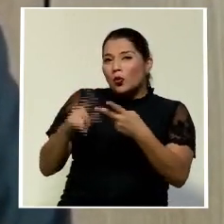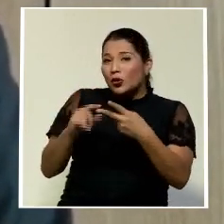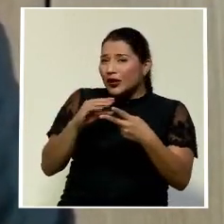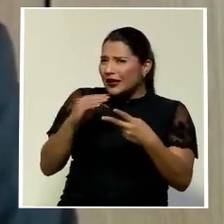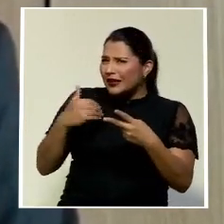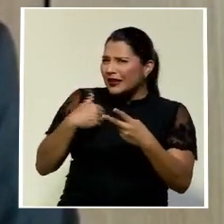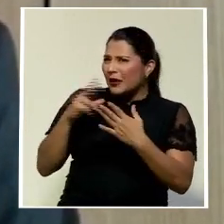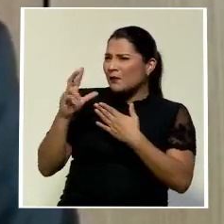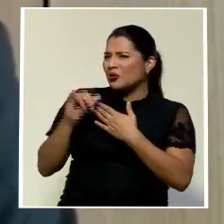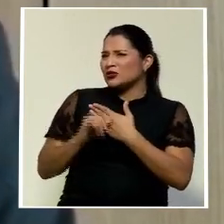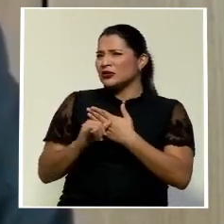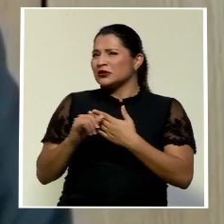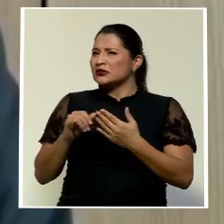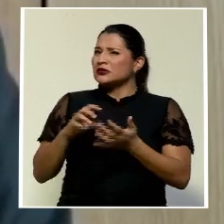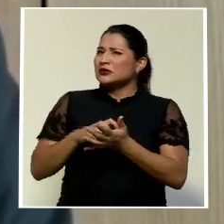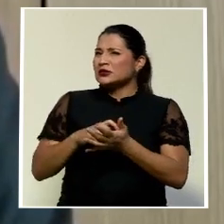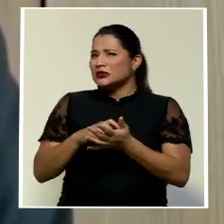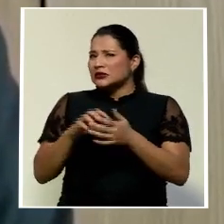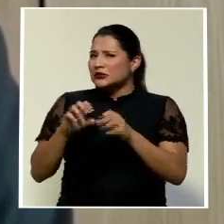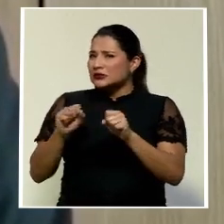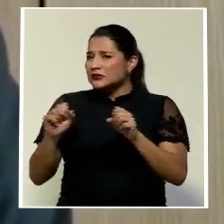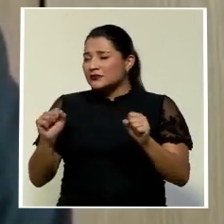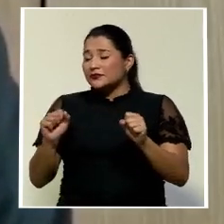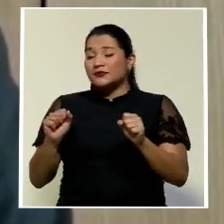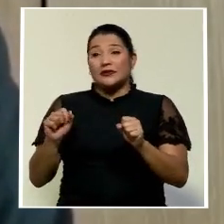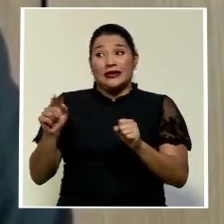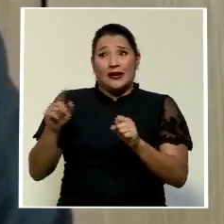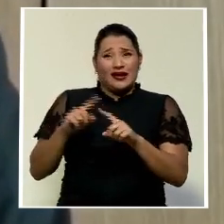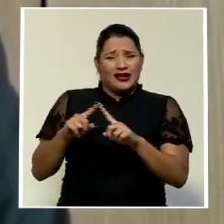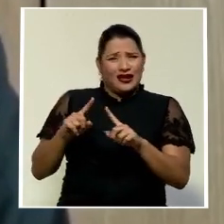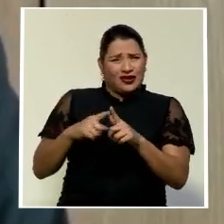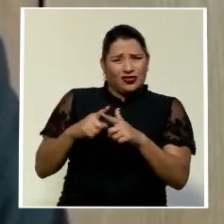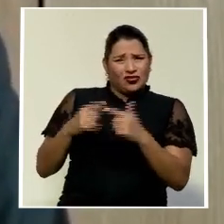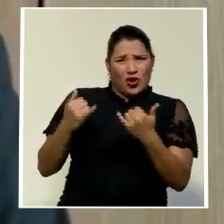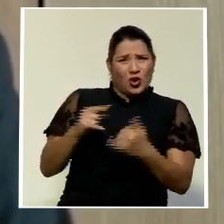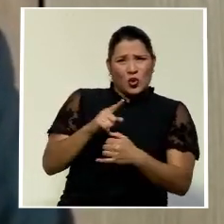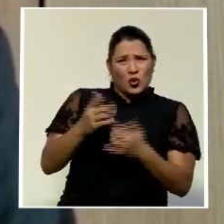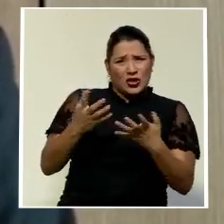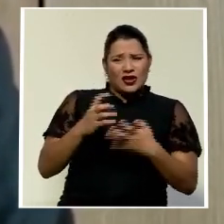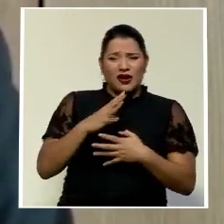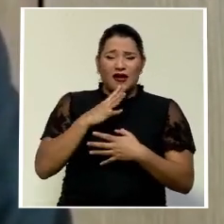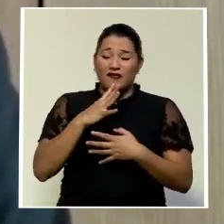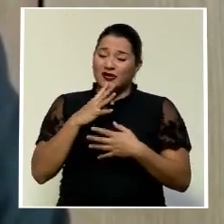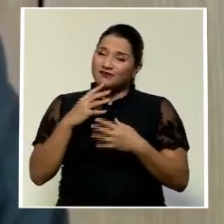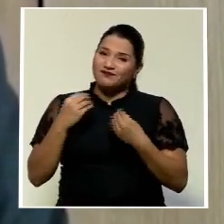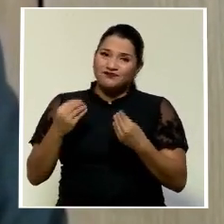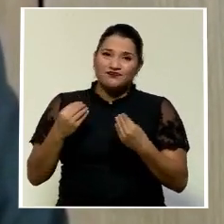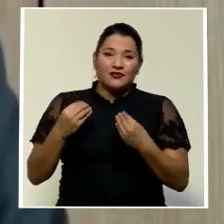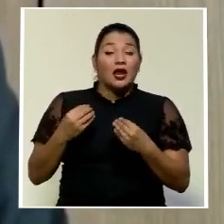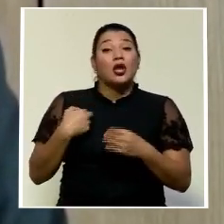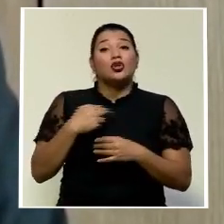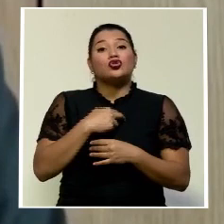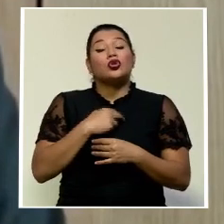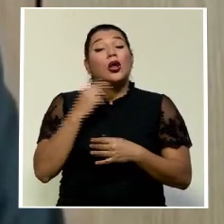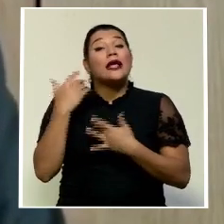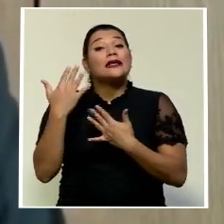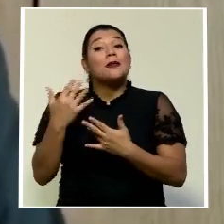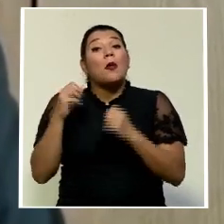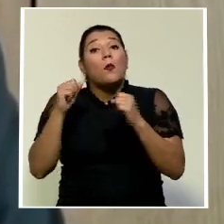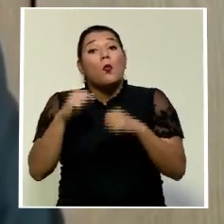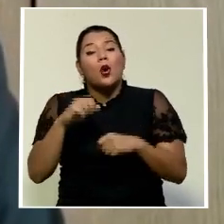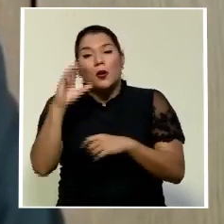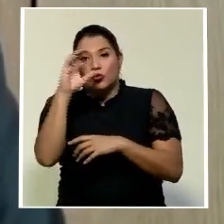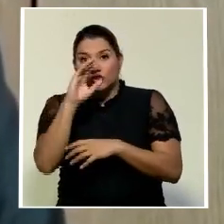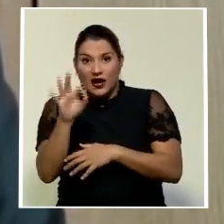cuestionamientos no quiera rendir cuentas. Realmente es un precedente nefasto y esperaría que podamos encontrar las vías diplomáticas. Me he comunicado